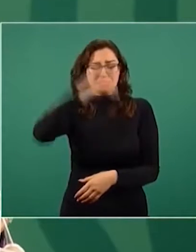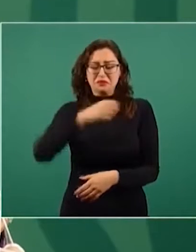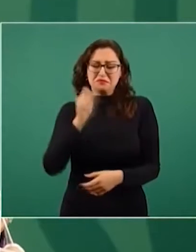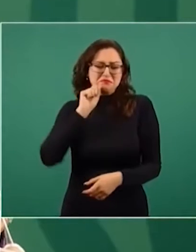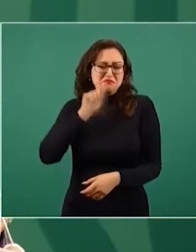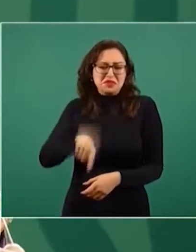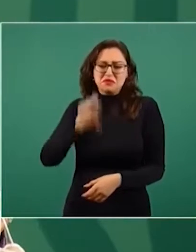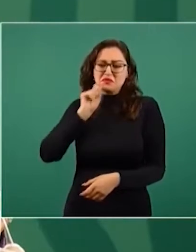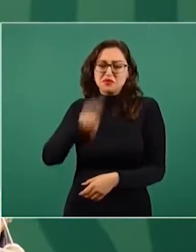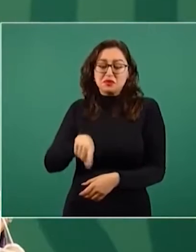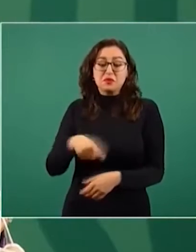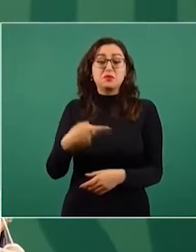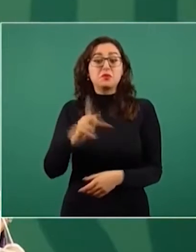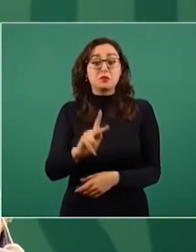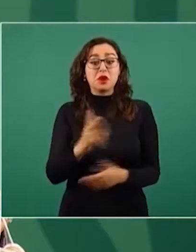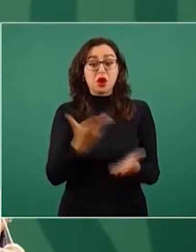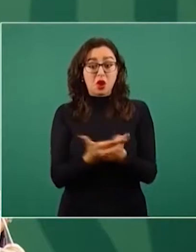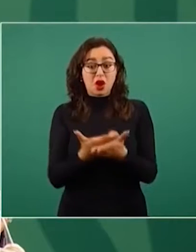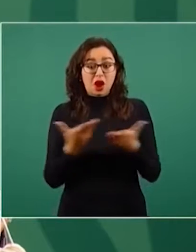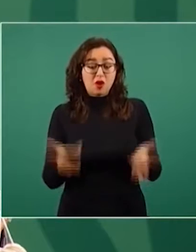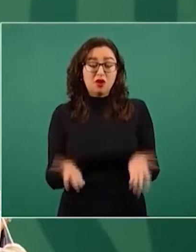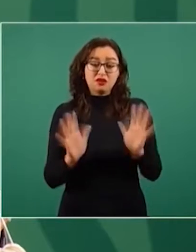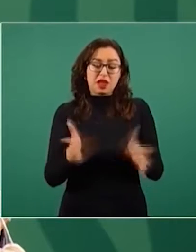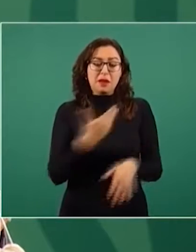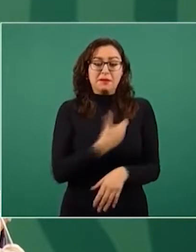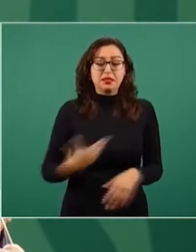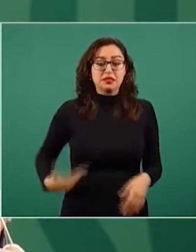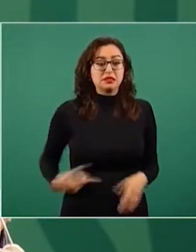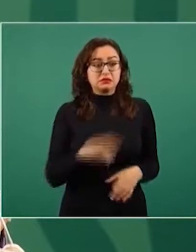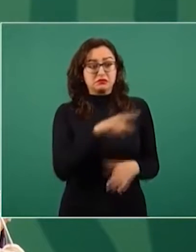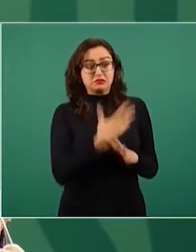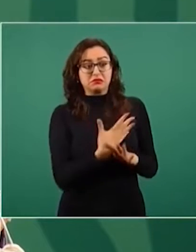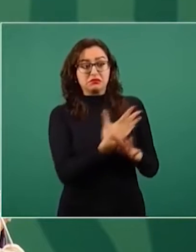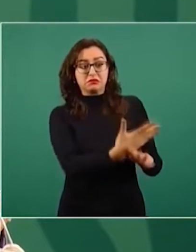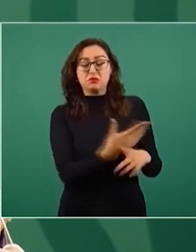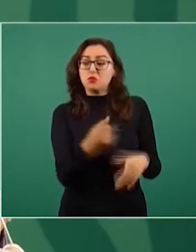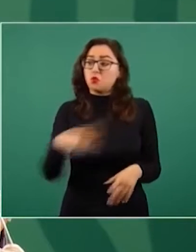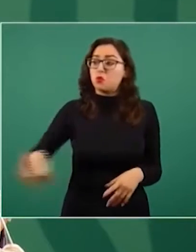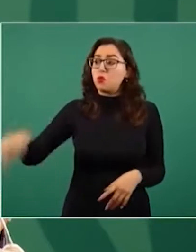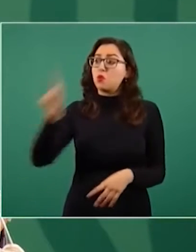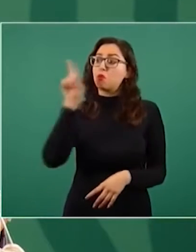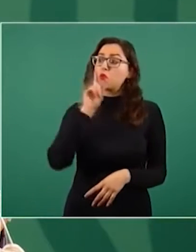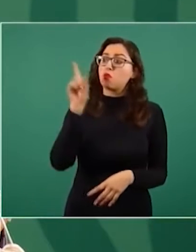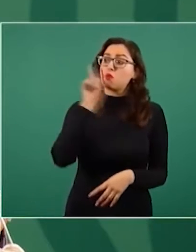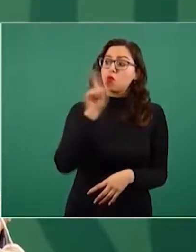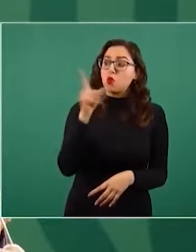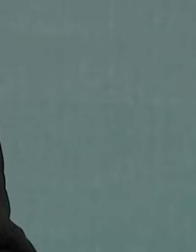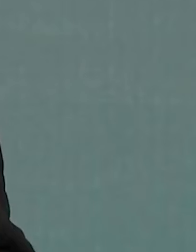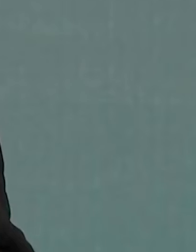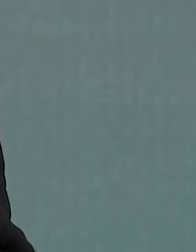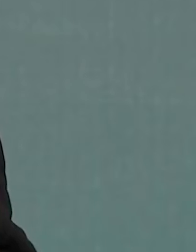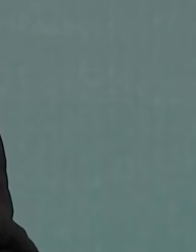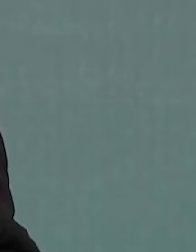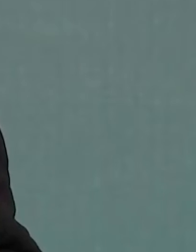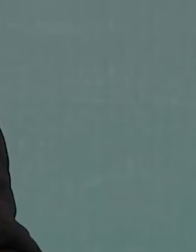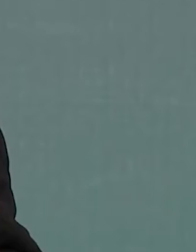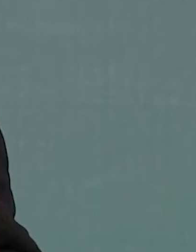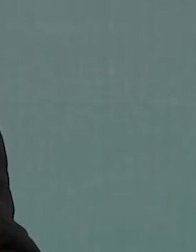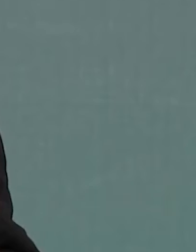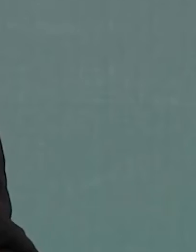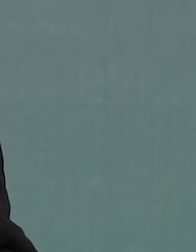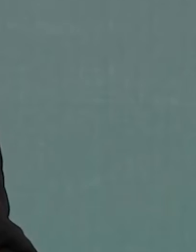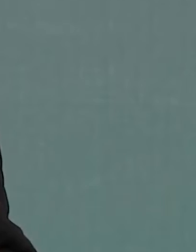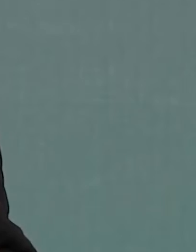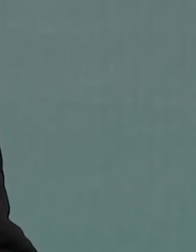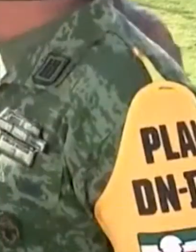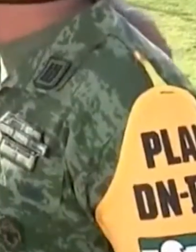hipertenso, está muy bien con síntomas ligeros de COVID-19 y sigue en pleno ejercicio de sus funciones. Pero lo cierto es que no